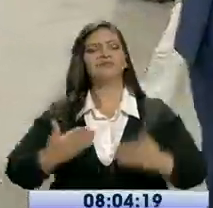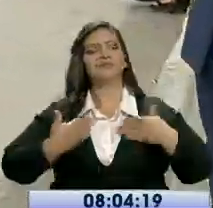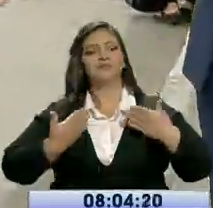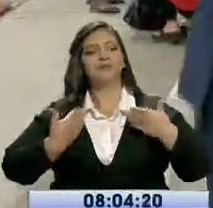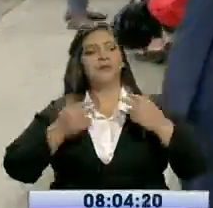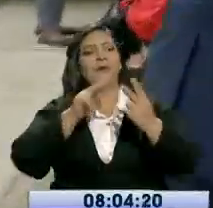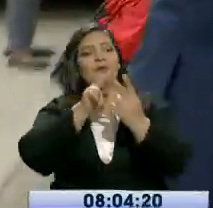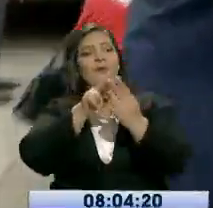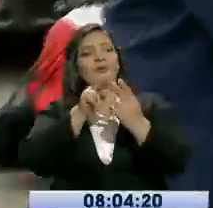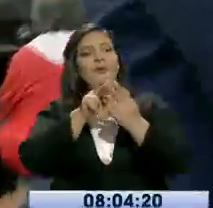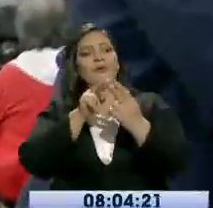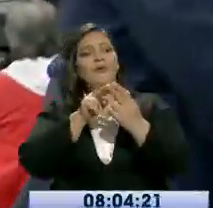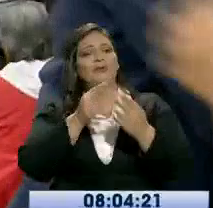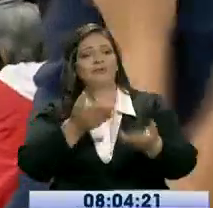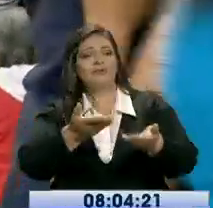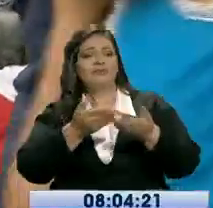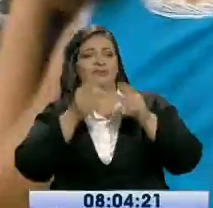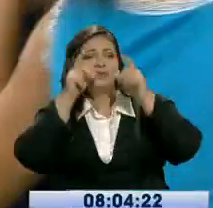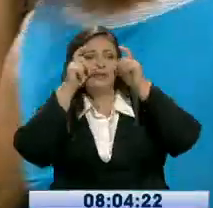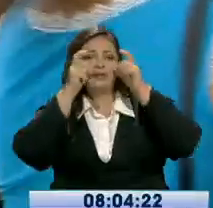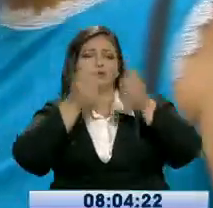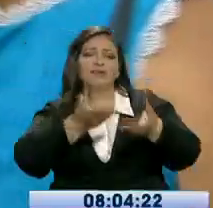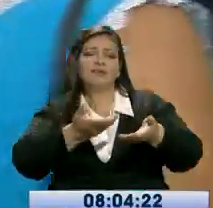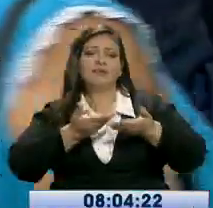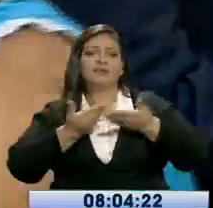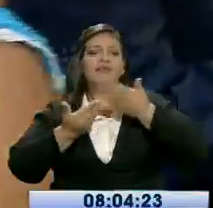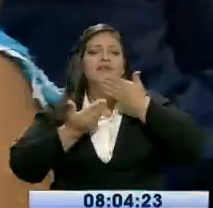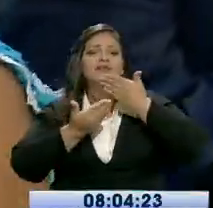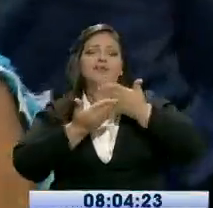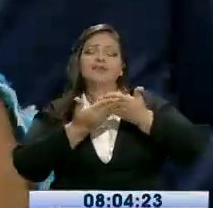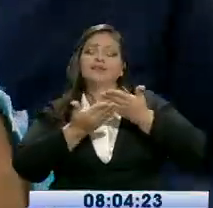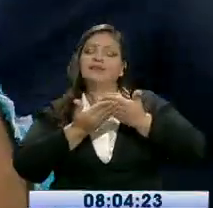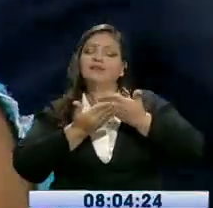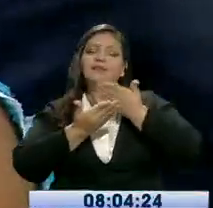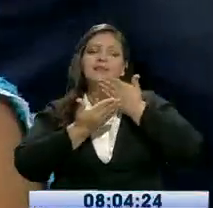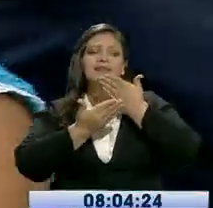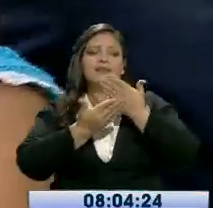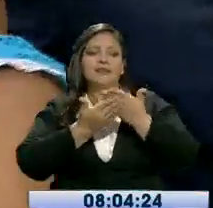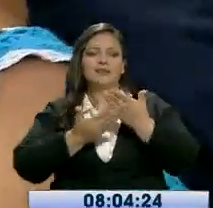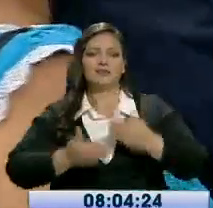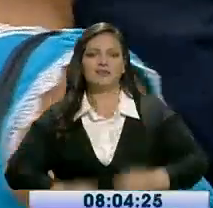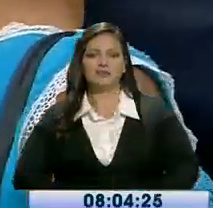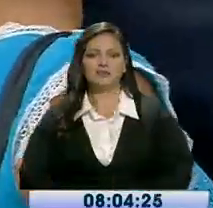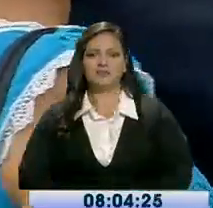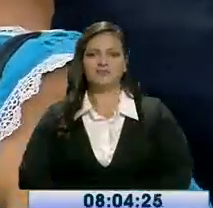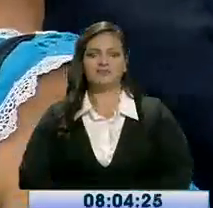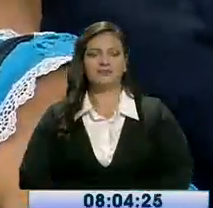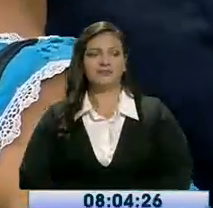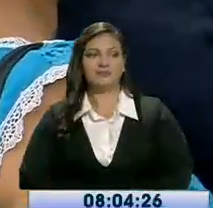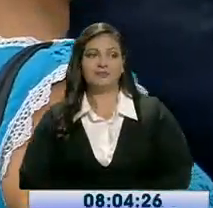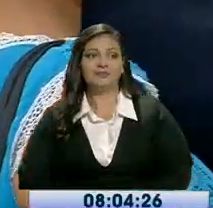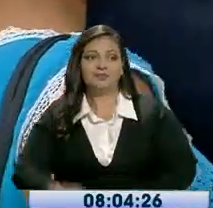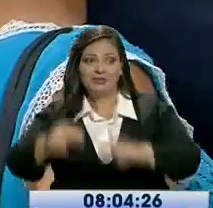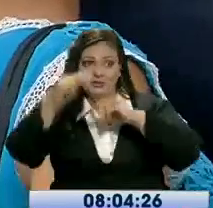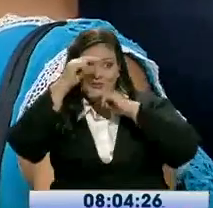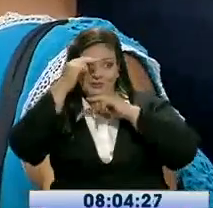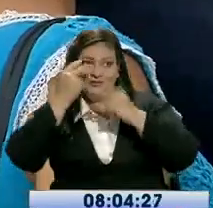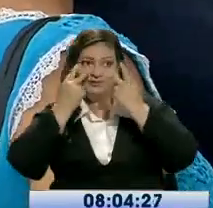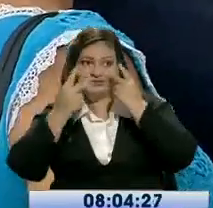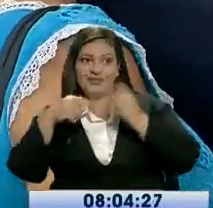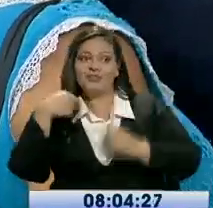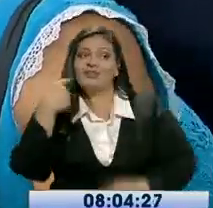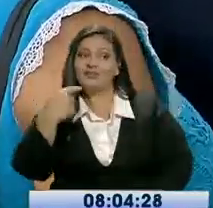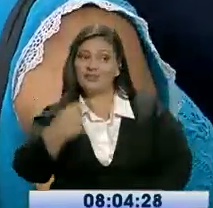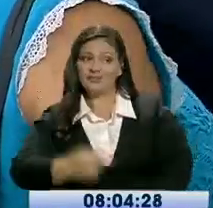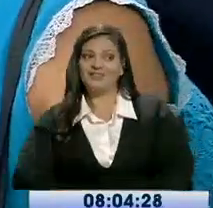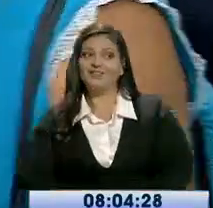darnos esos lentes, que lo necesitamos mucho. Muchas gracias, señor. Gracias a ustedes por venir. Siempre lo vemos todos los días, también lo